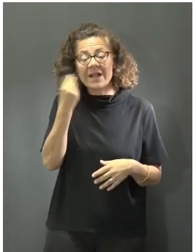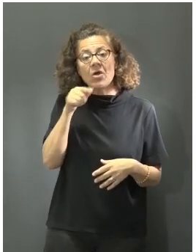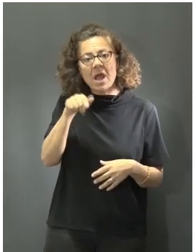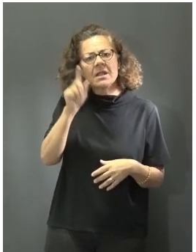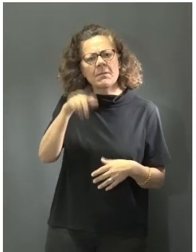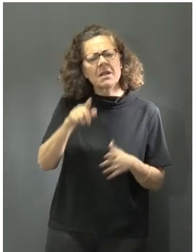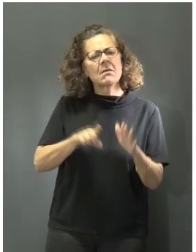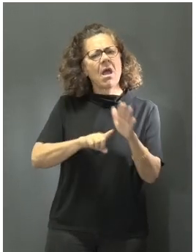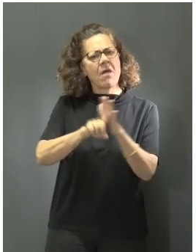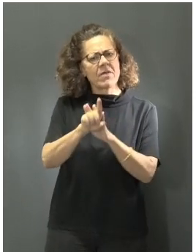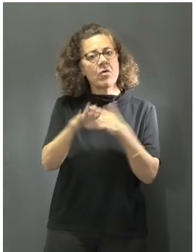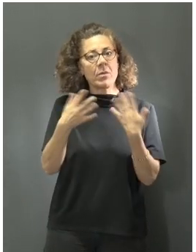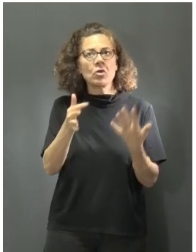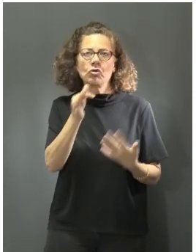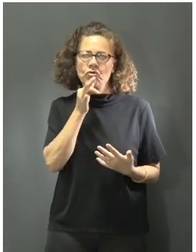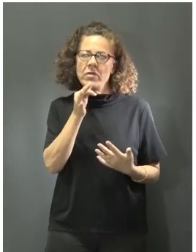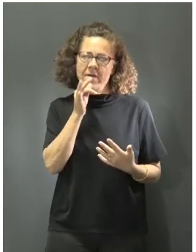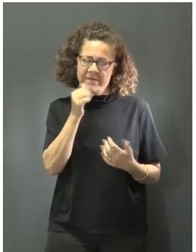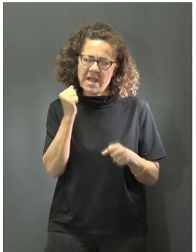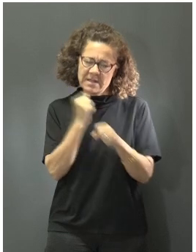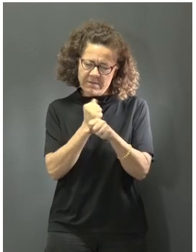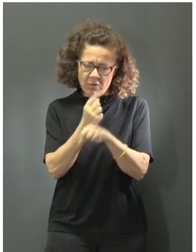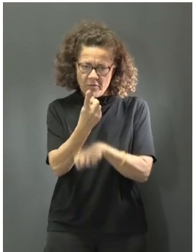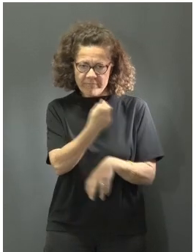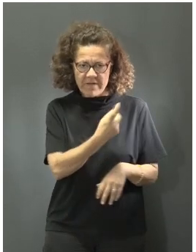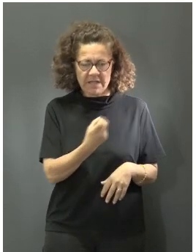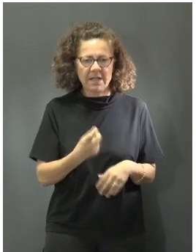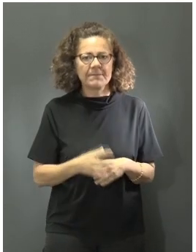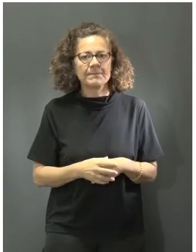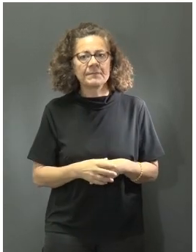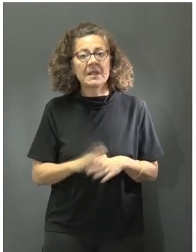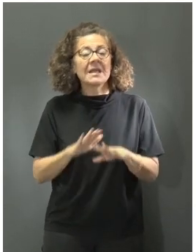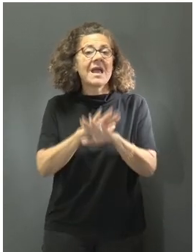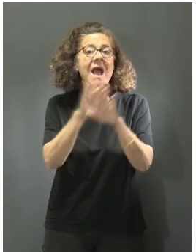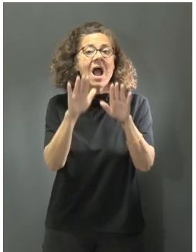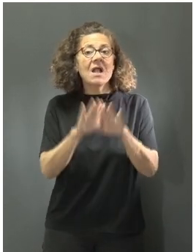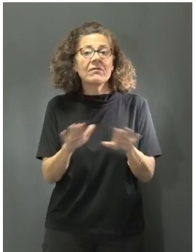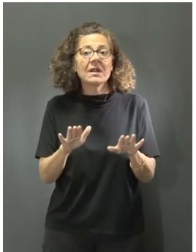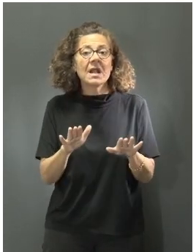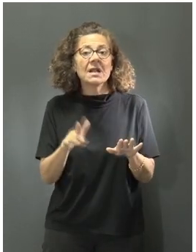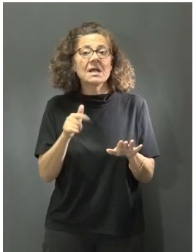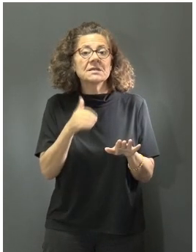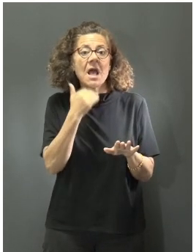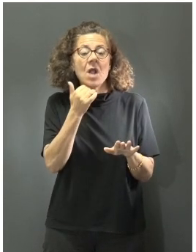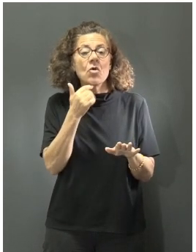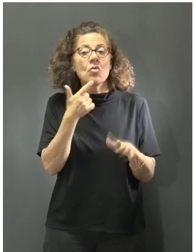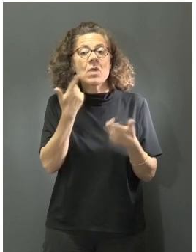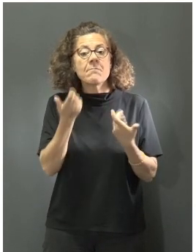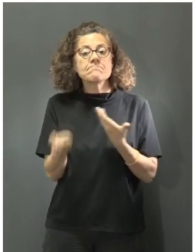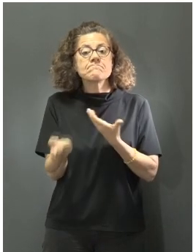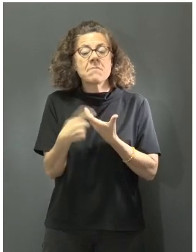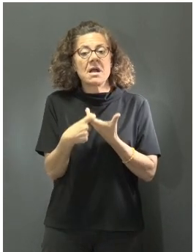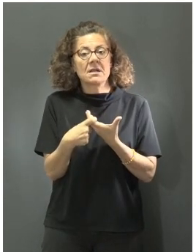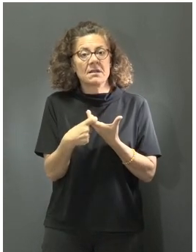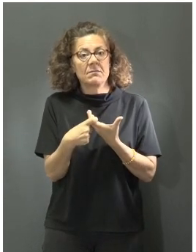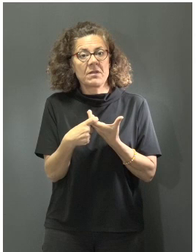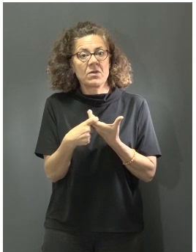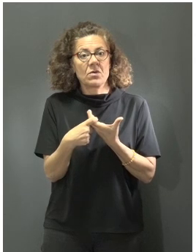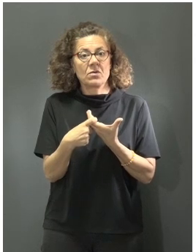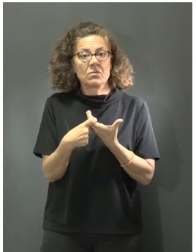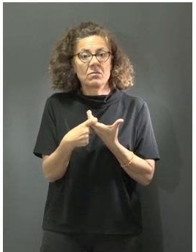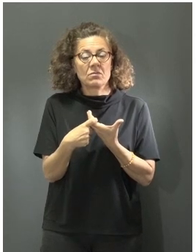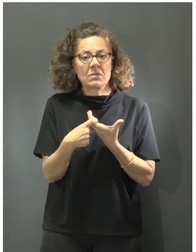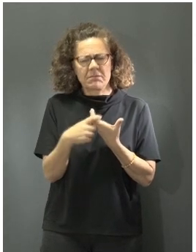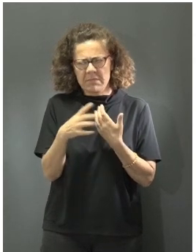también hemos avanzado, pero que nos sigue quedando también mucho trabajo por hacer, ¿no? Porque al final sigue siendo casi una participación.